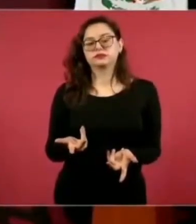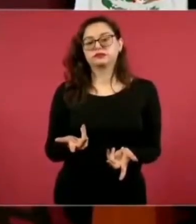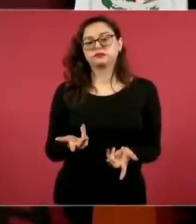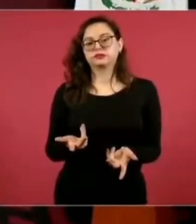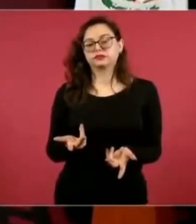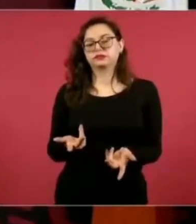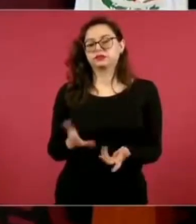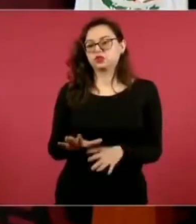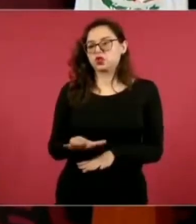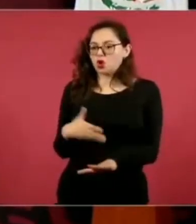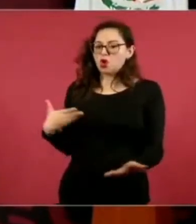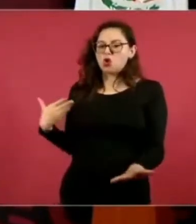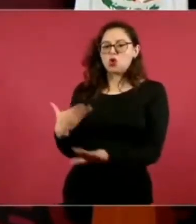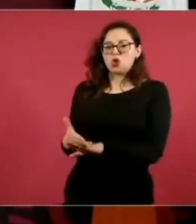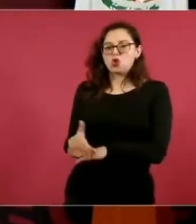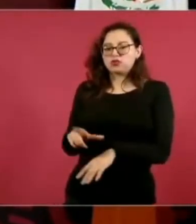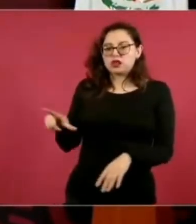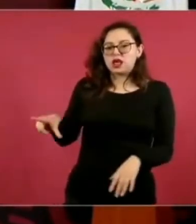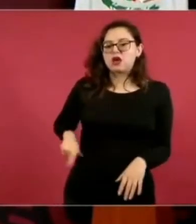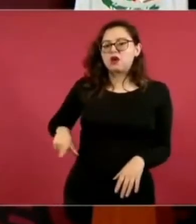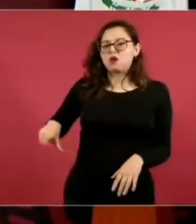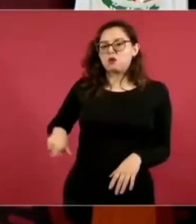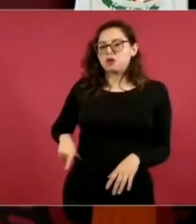someter, socavar,